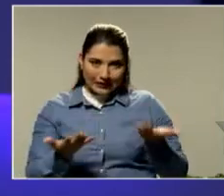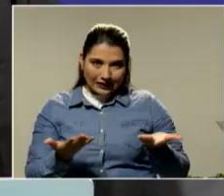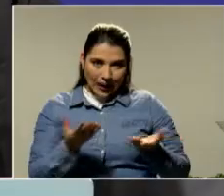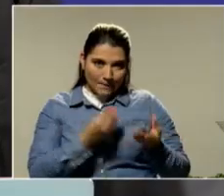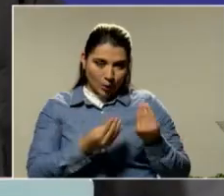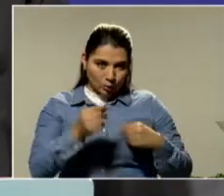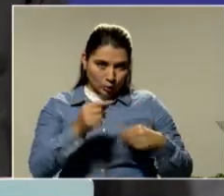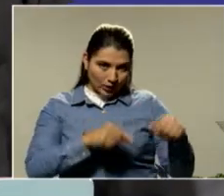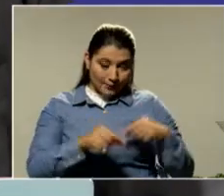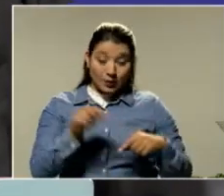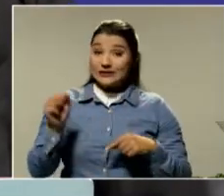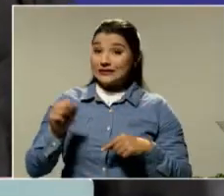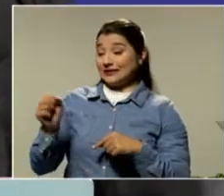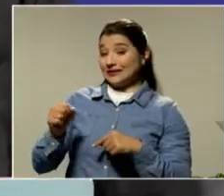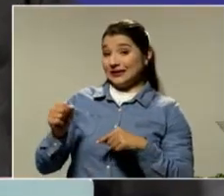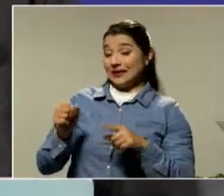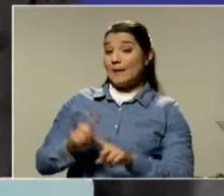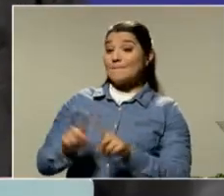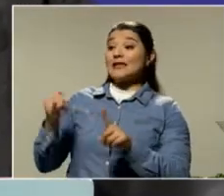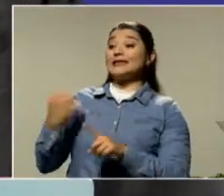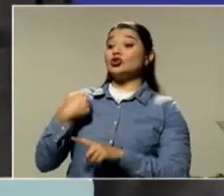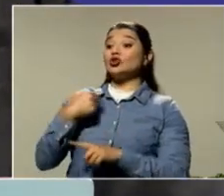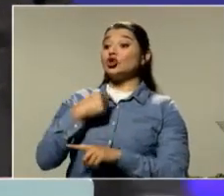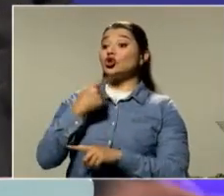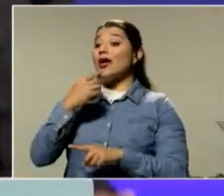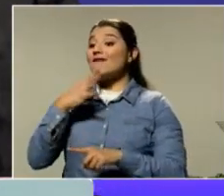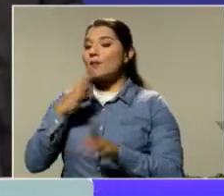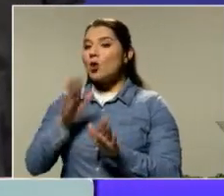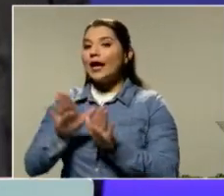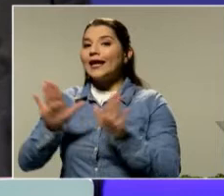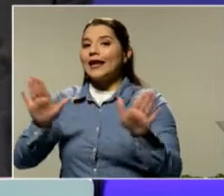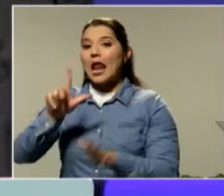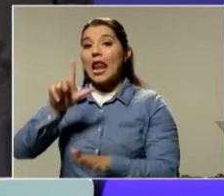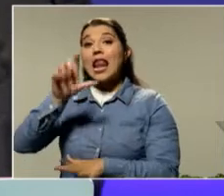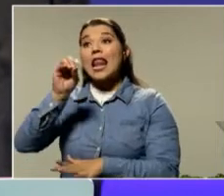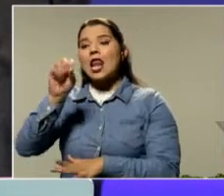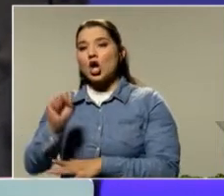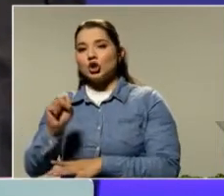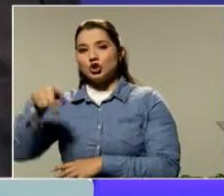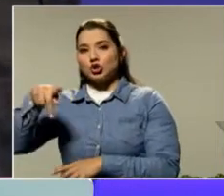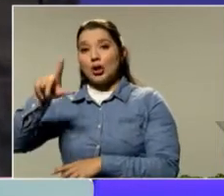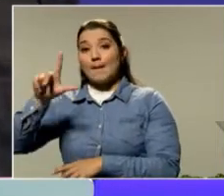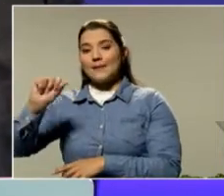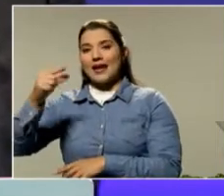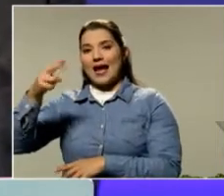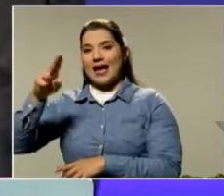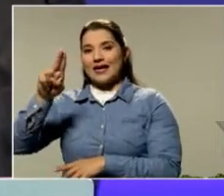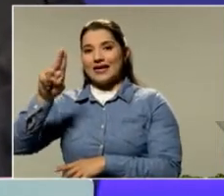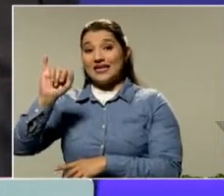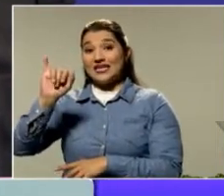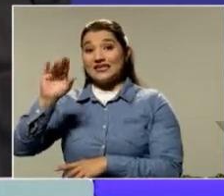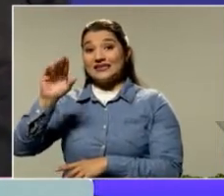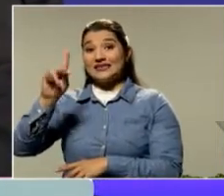Sí, pero si uno habla de los plaguicidas y sataniza los plaguicidas como un